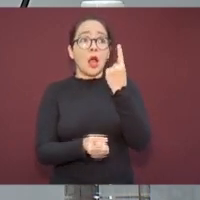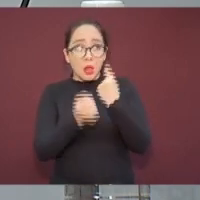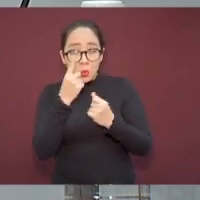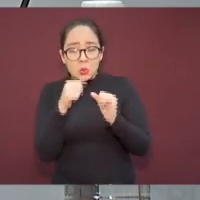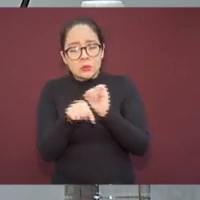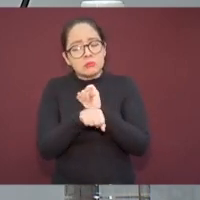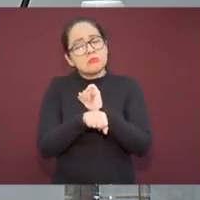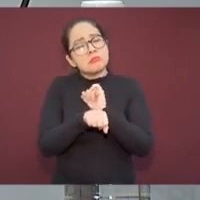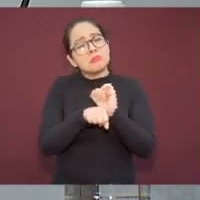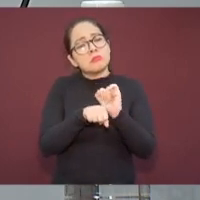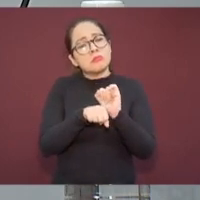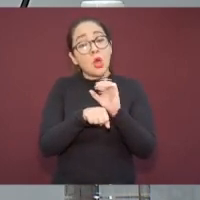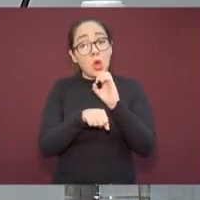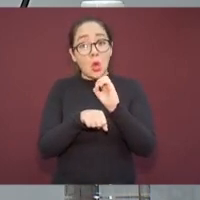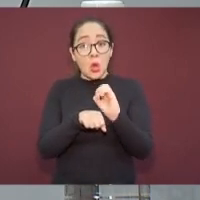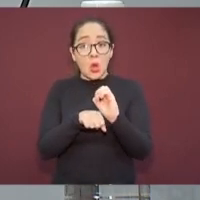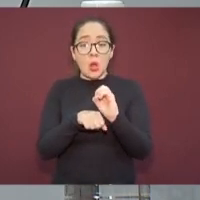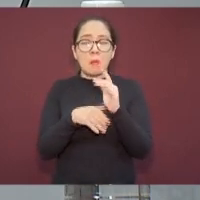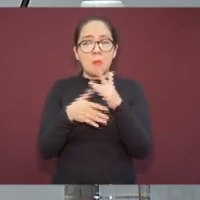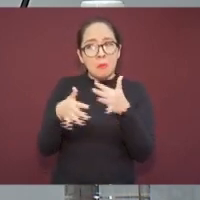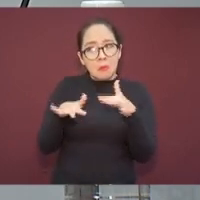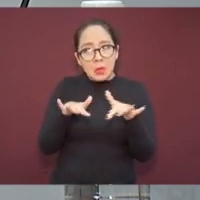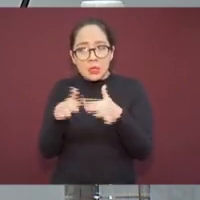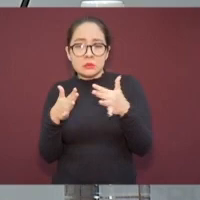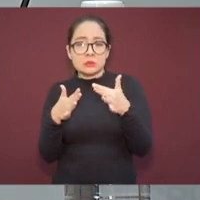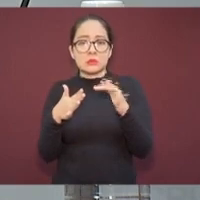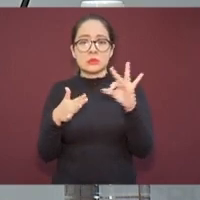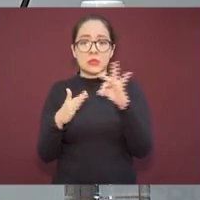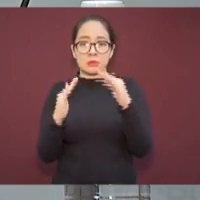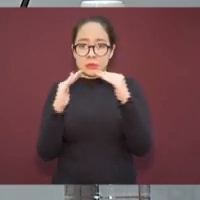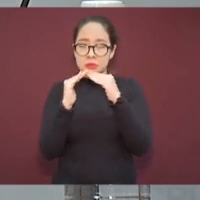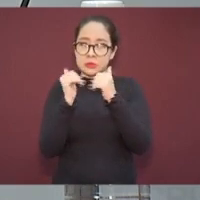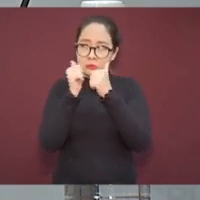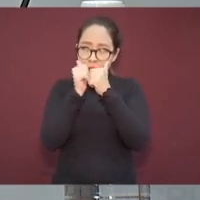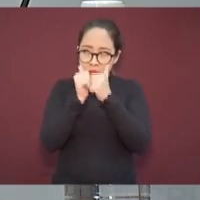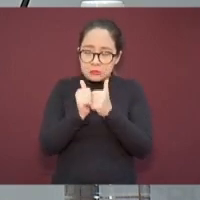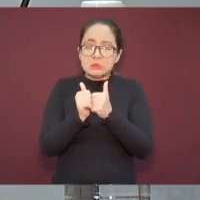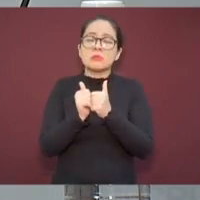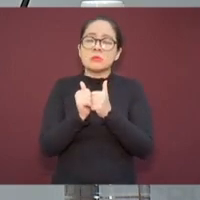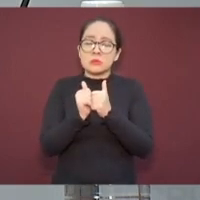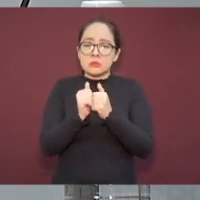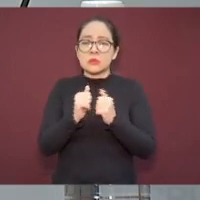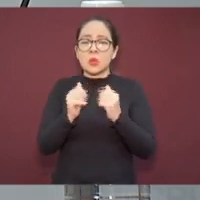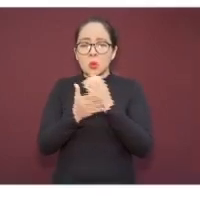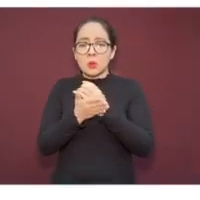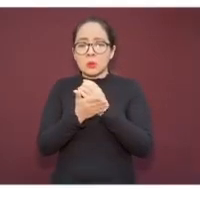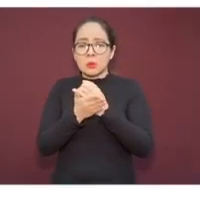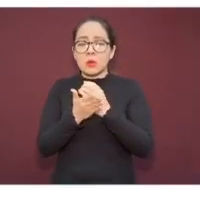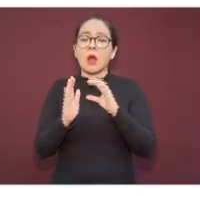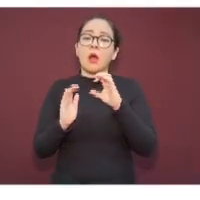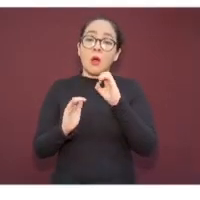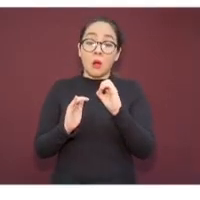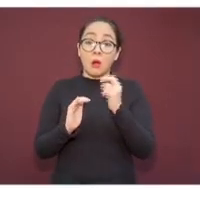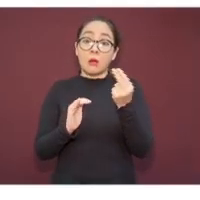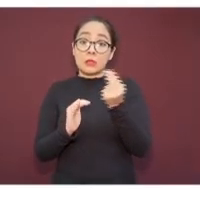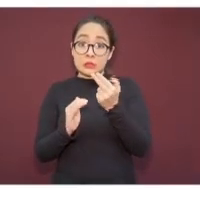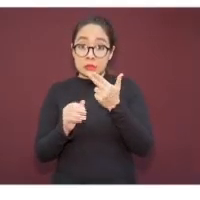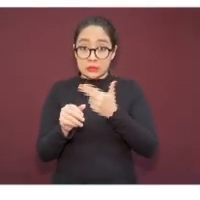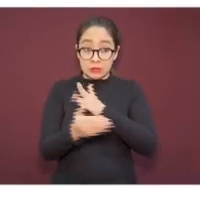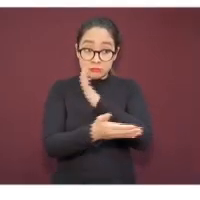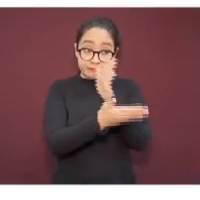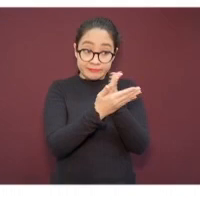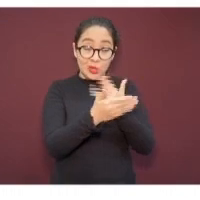moderados, pasar la enfermedad en casa o tener complicaciones y requerir hospitalización, como ha